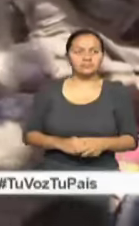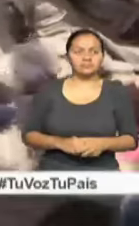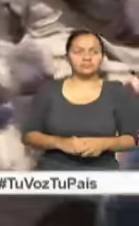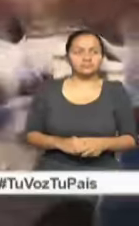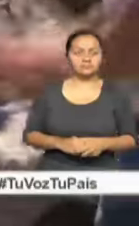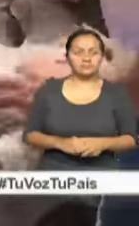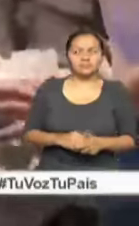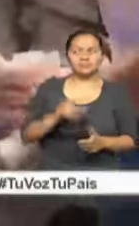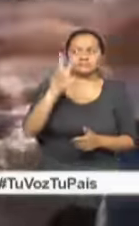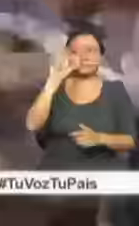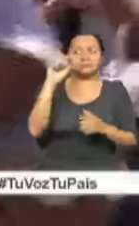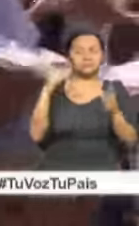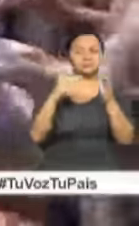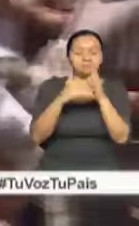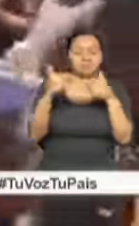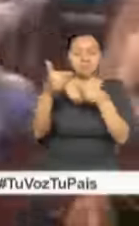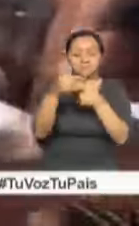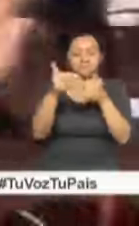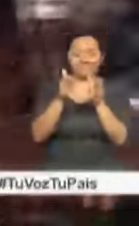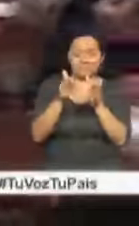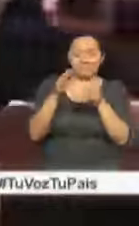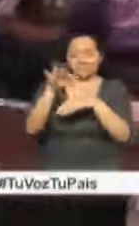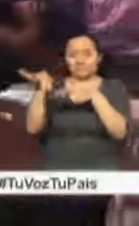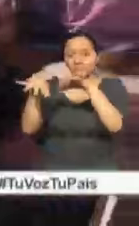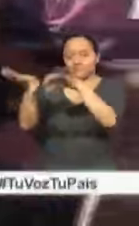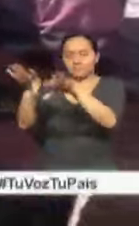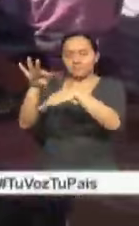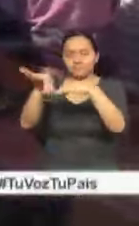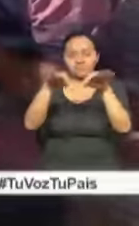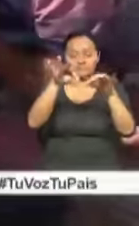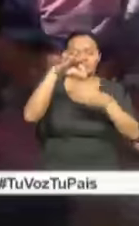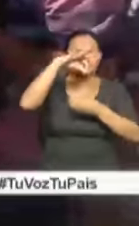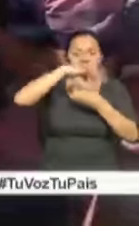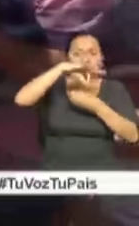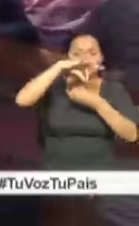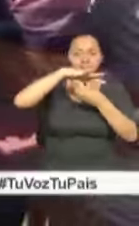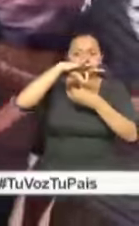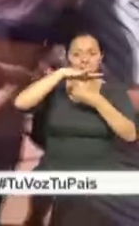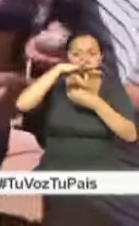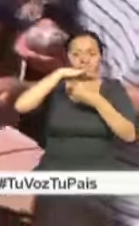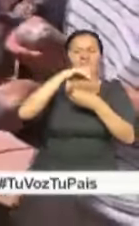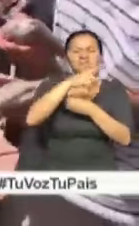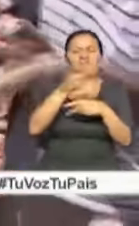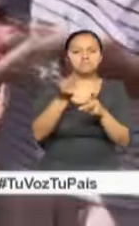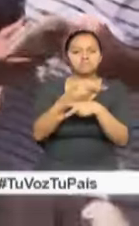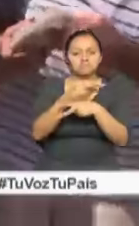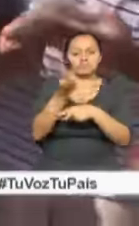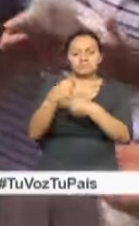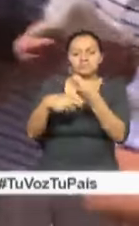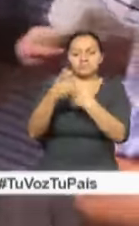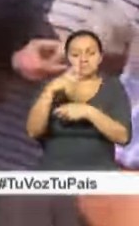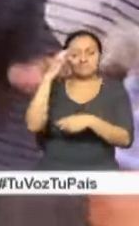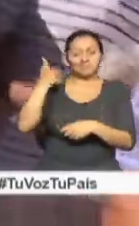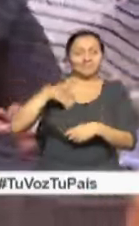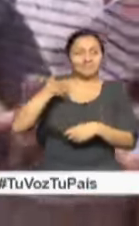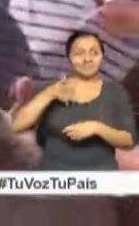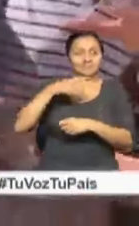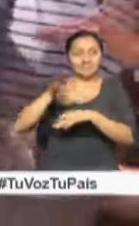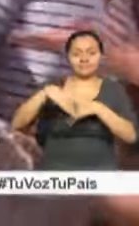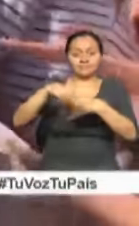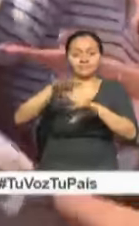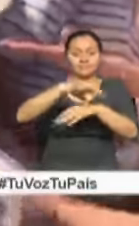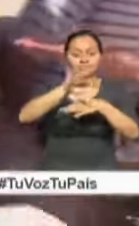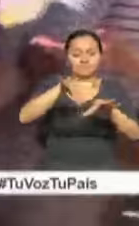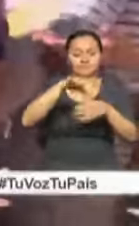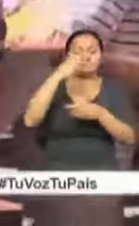...30.000 paquetes de yerba mate de regalo fueron repartidos por productores argentinos en la Plaza de Mayo de Buenos Aires,